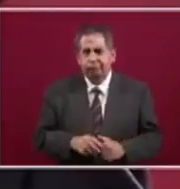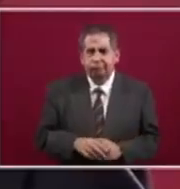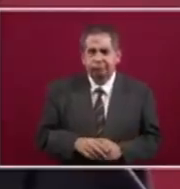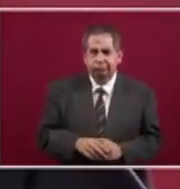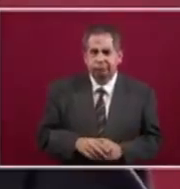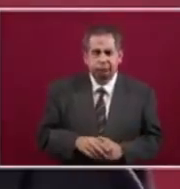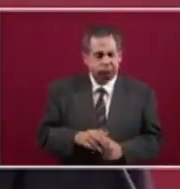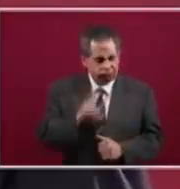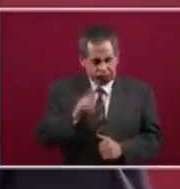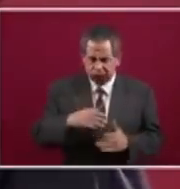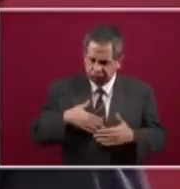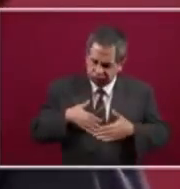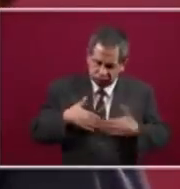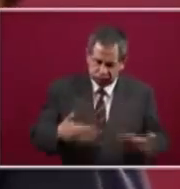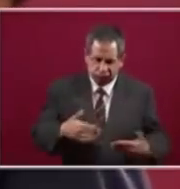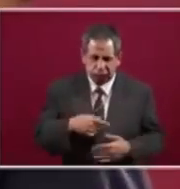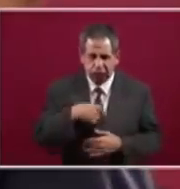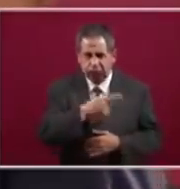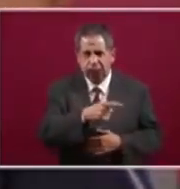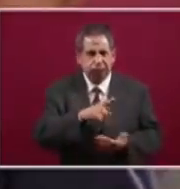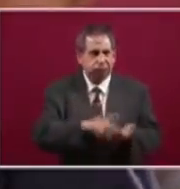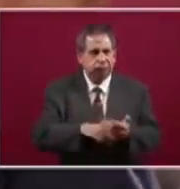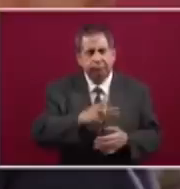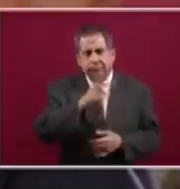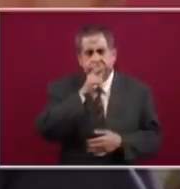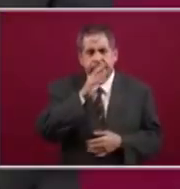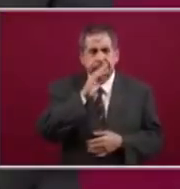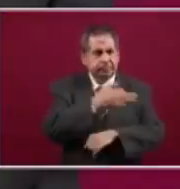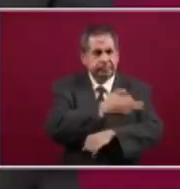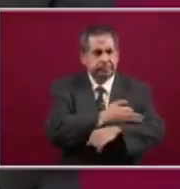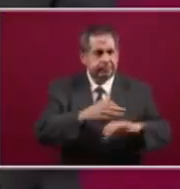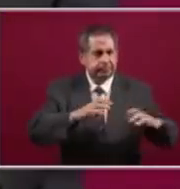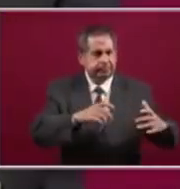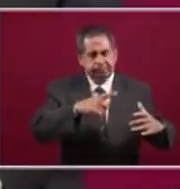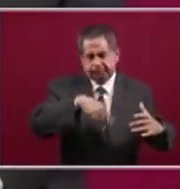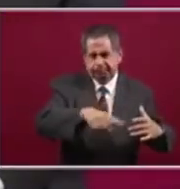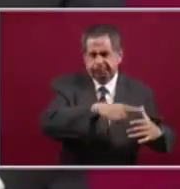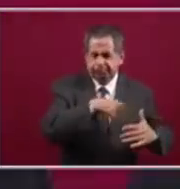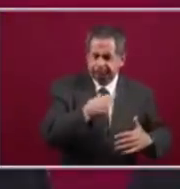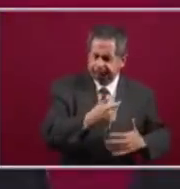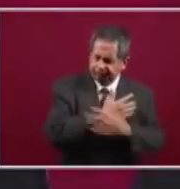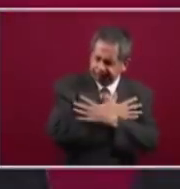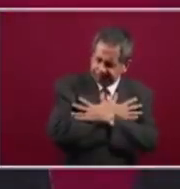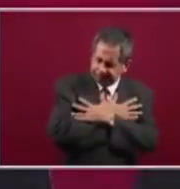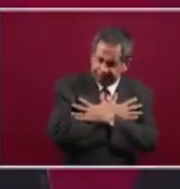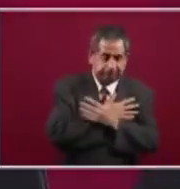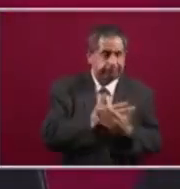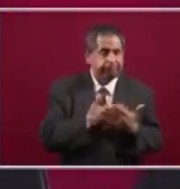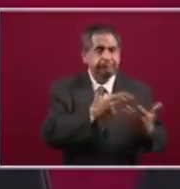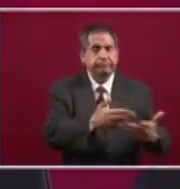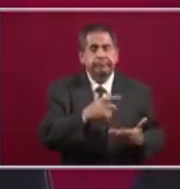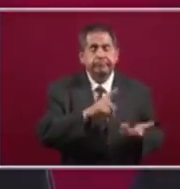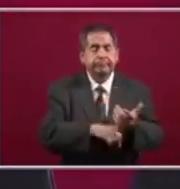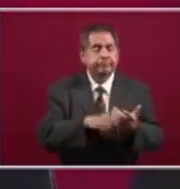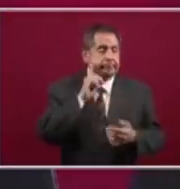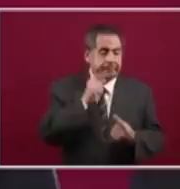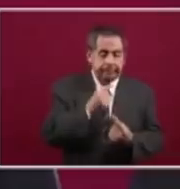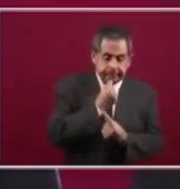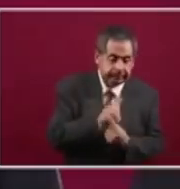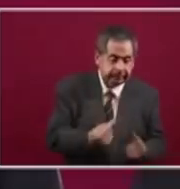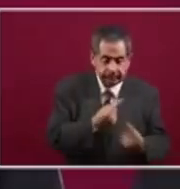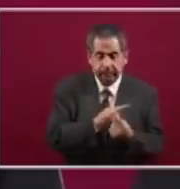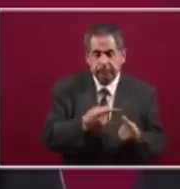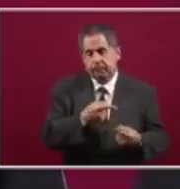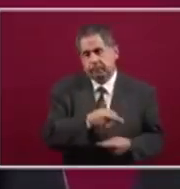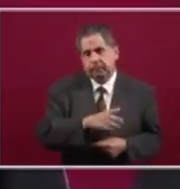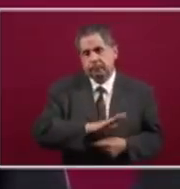sin cero a los padres a las madres de las niñas de los niños